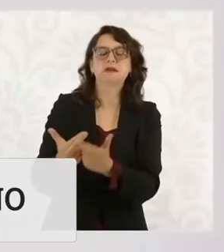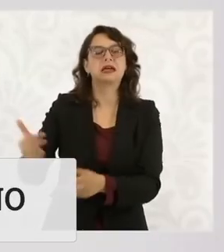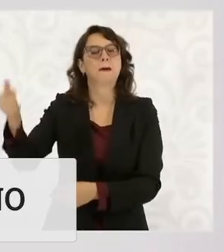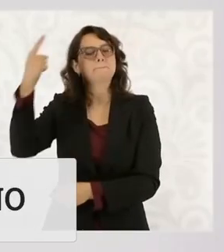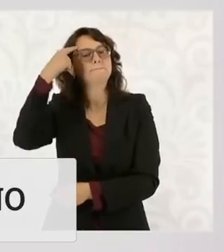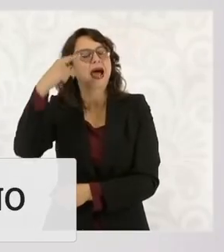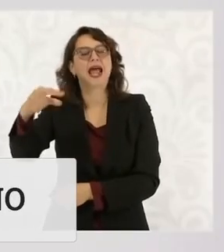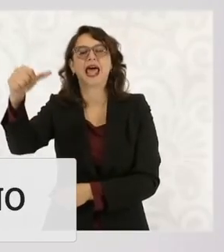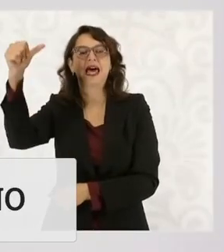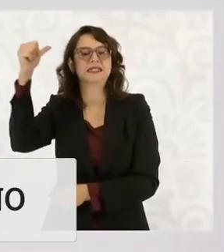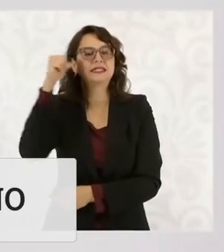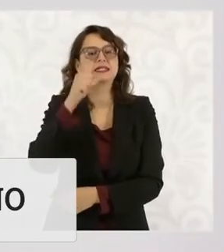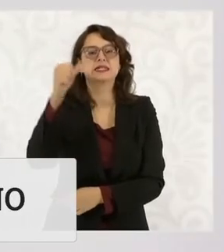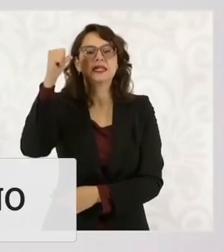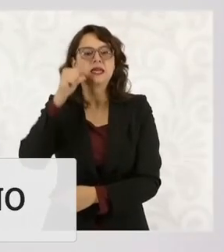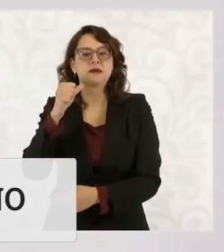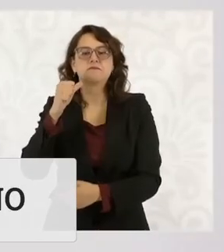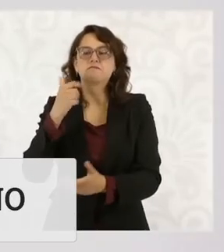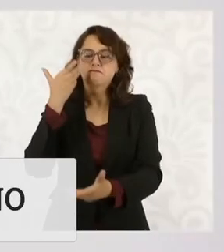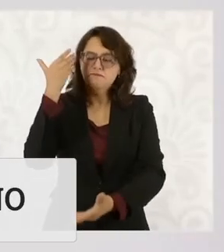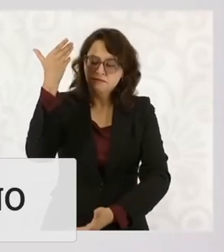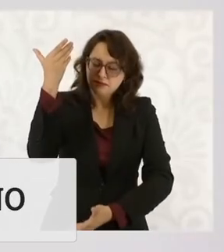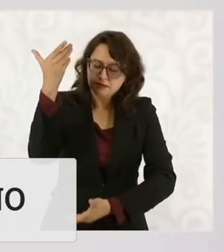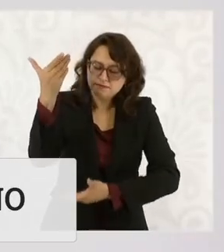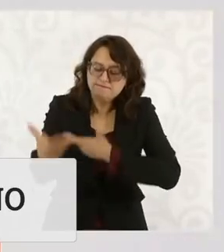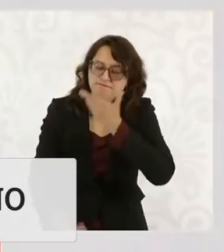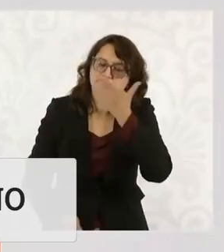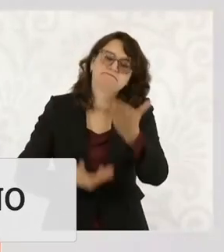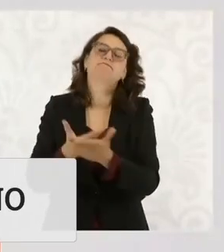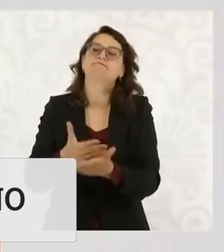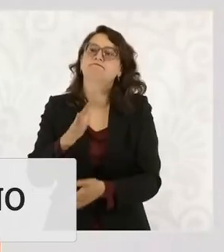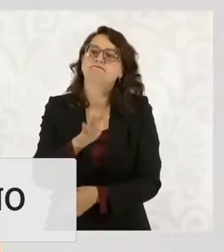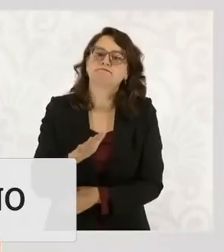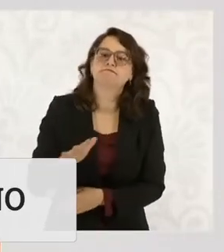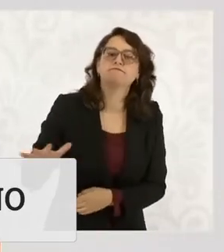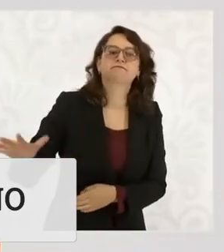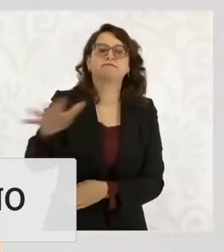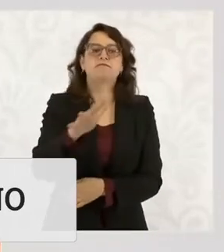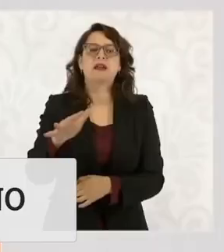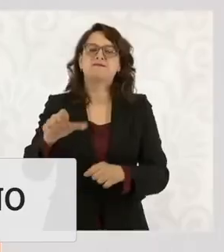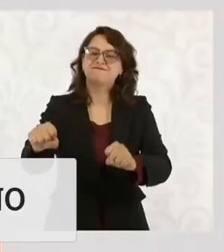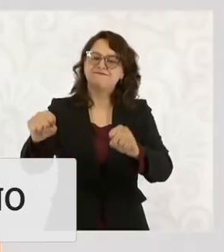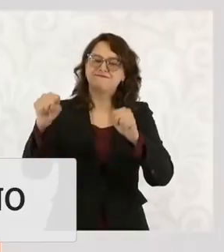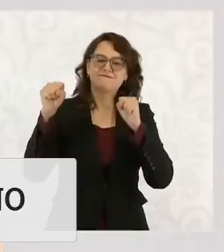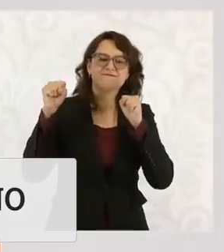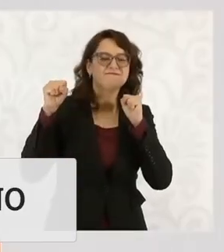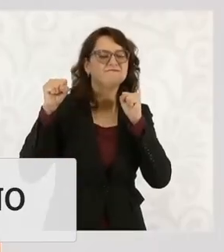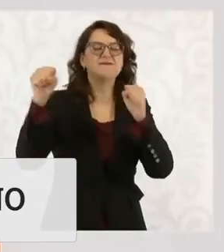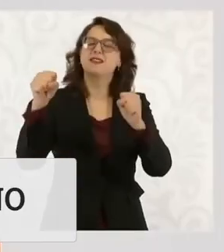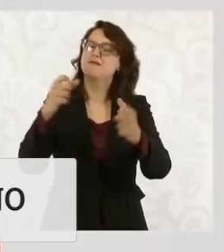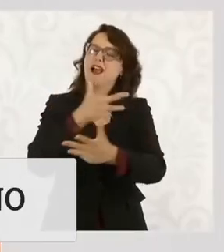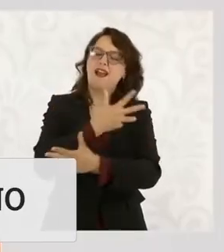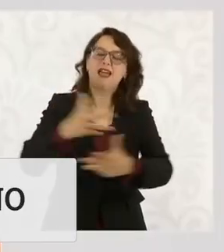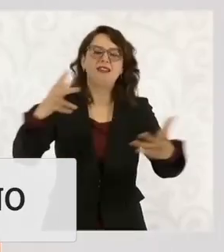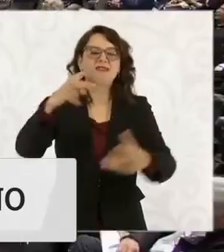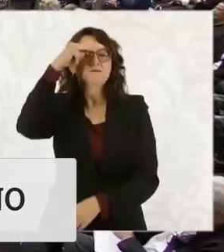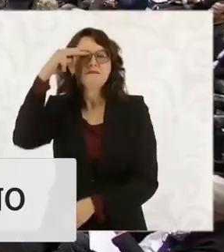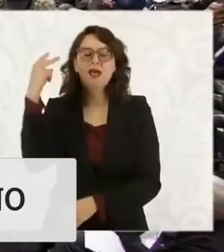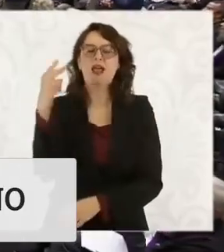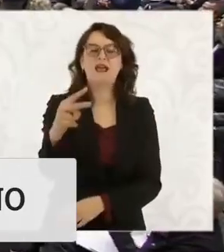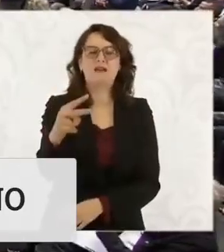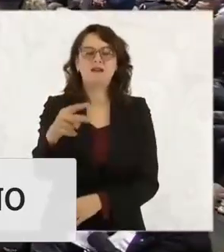por siempre servidores del pueblo y de la patria. ¡Que viva la grandeza de